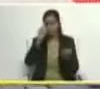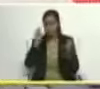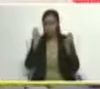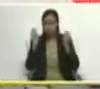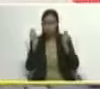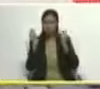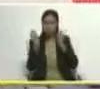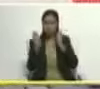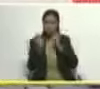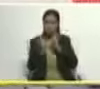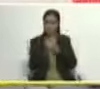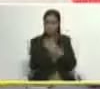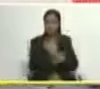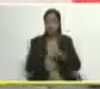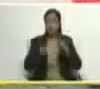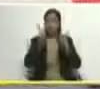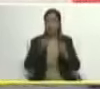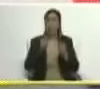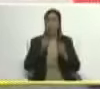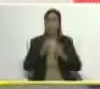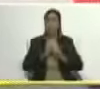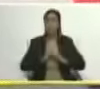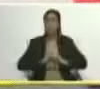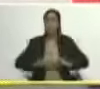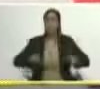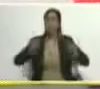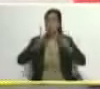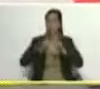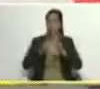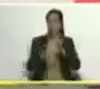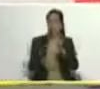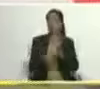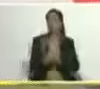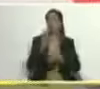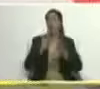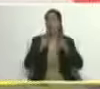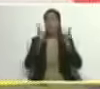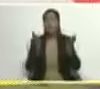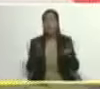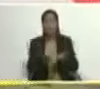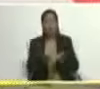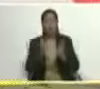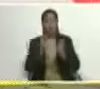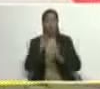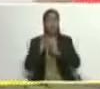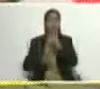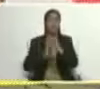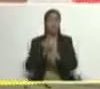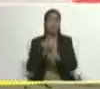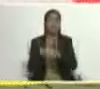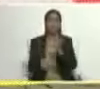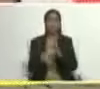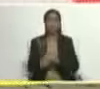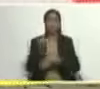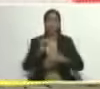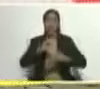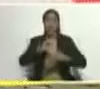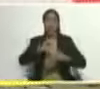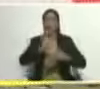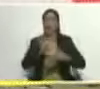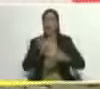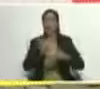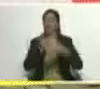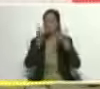Van surgiendo los nuevos valores de un mundo que está naciendo, de un nuevo orden internacional. Y el ALBA ya está